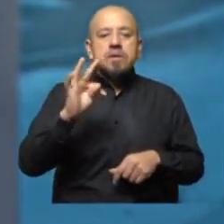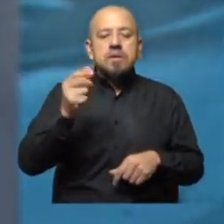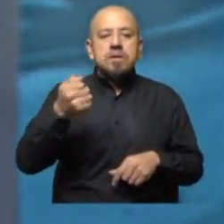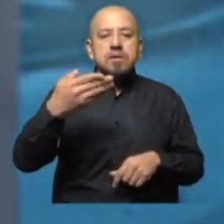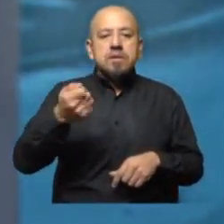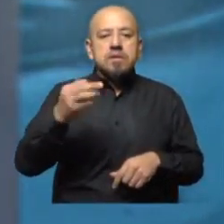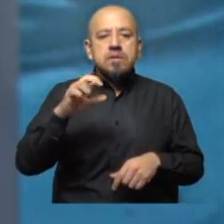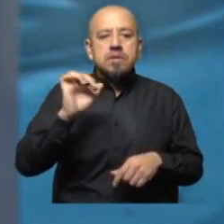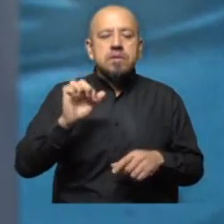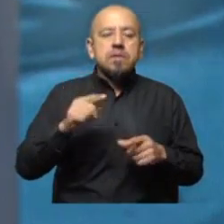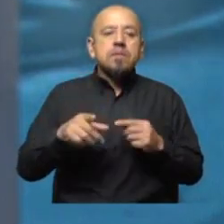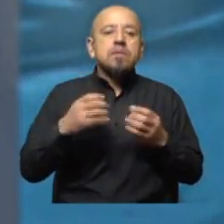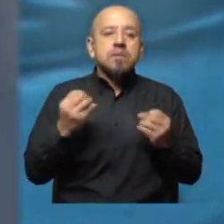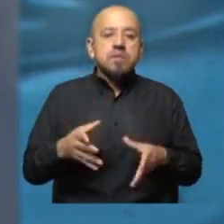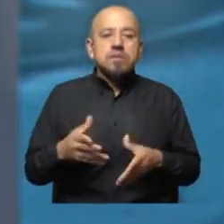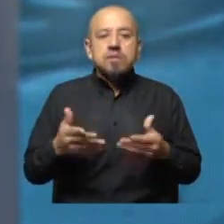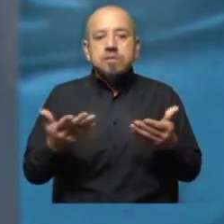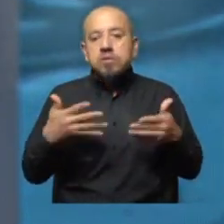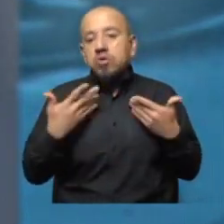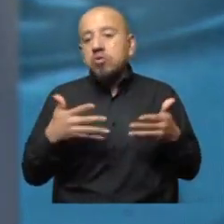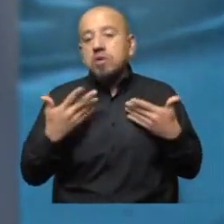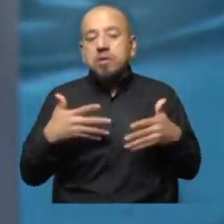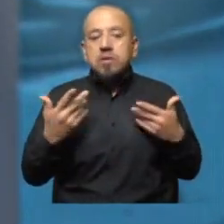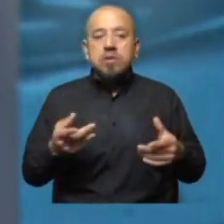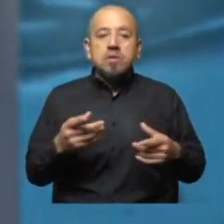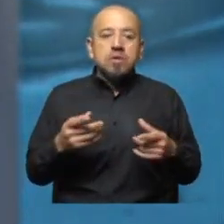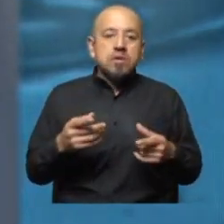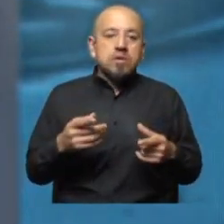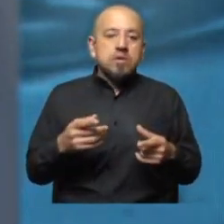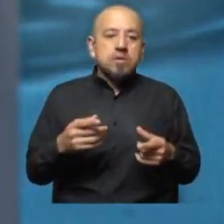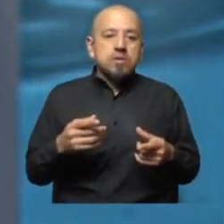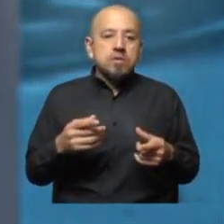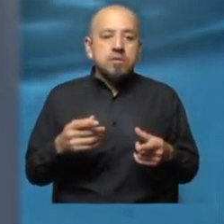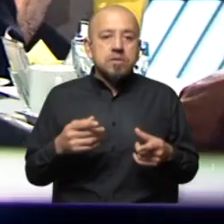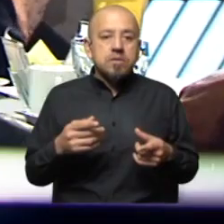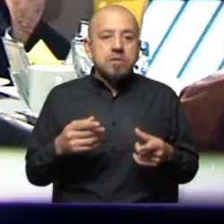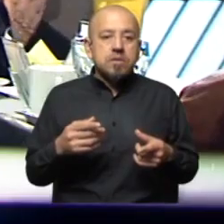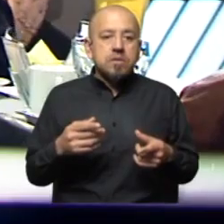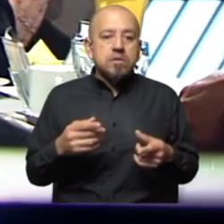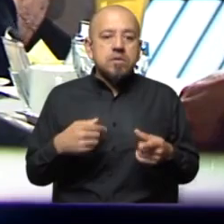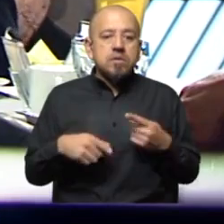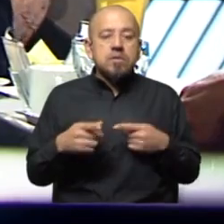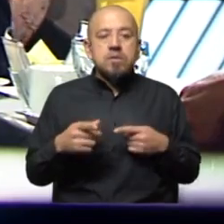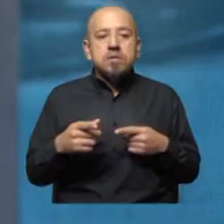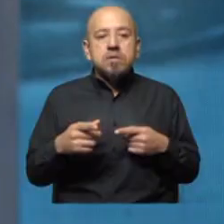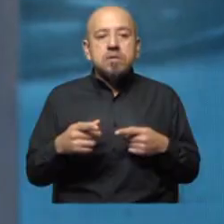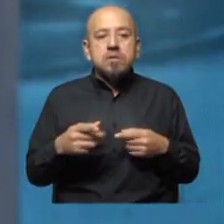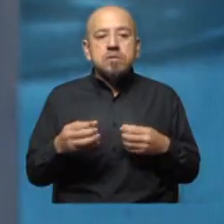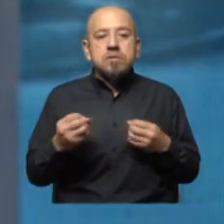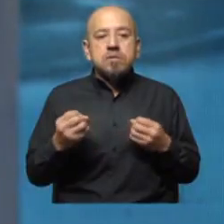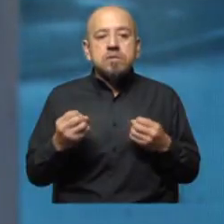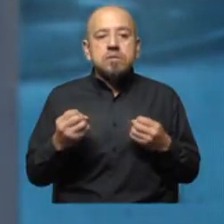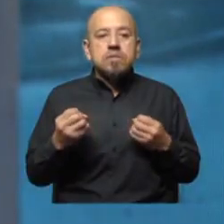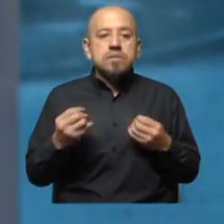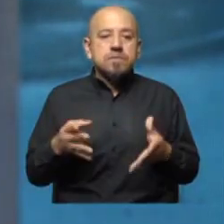y fue alegría enorme fue una alegría muy grande porque eso fue como tarda en llegar y